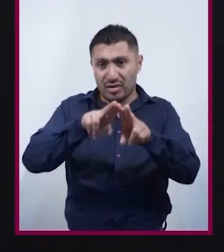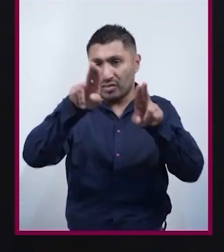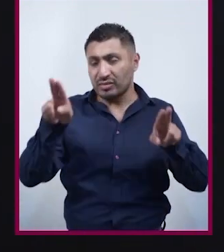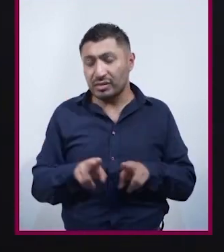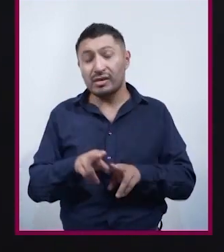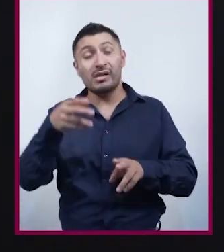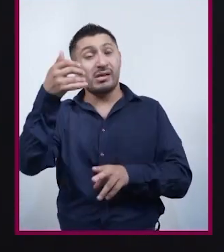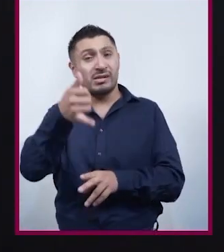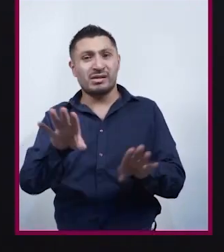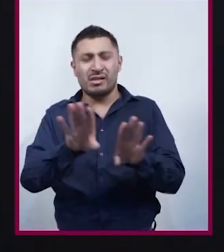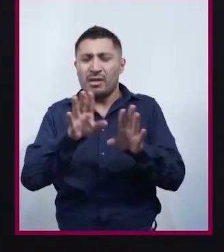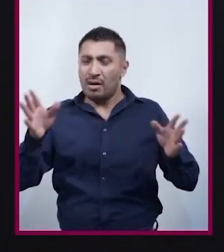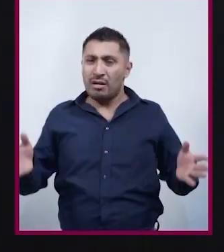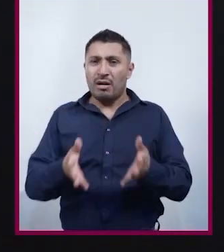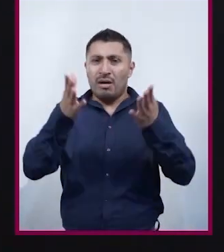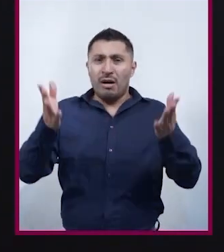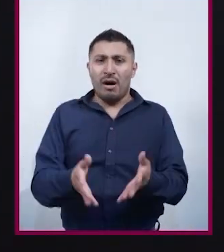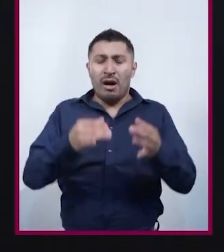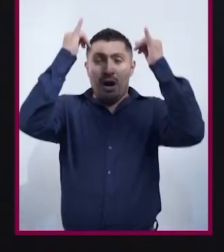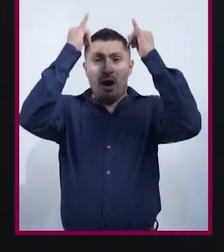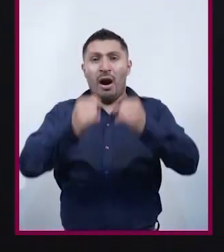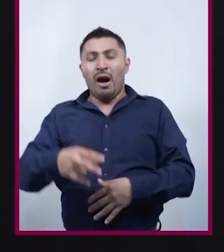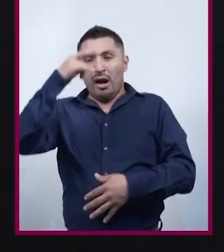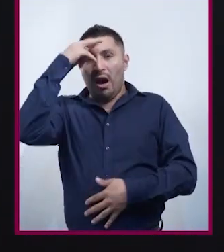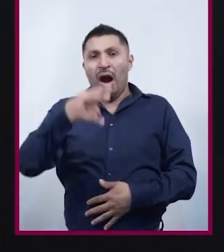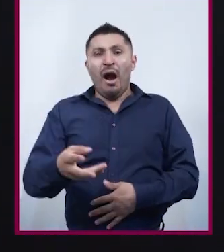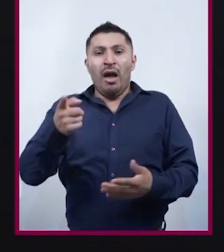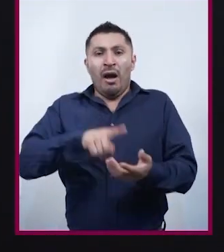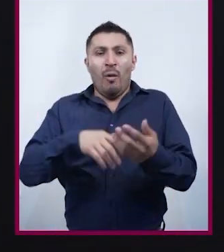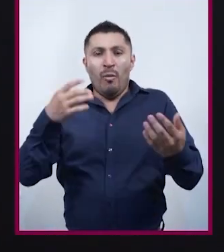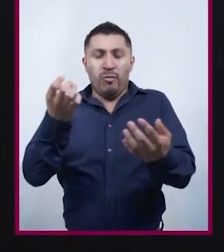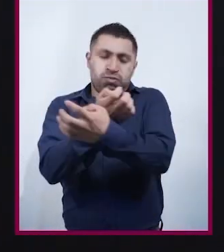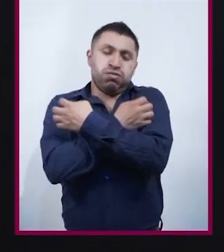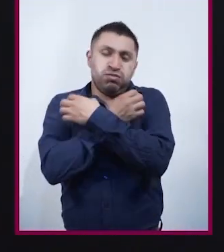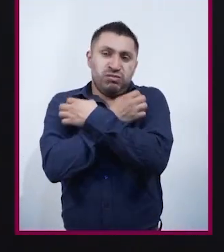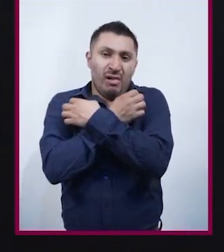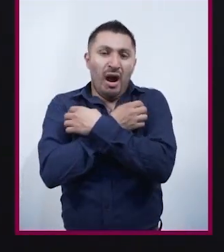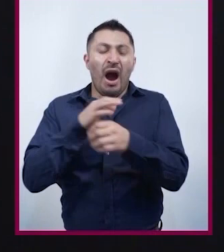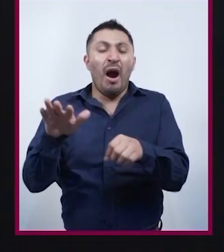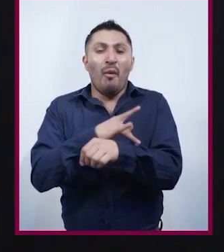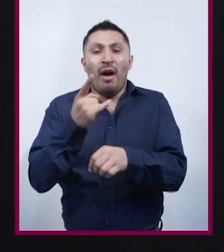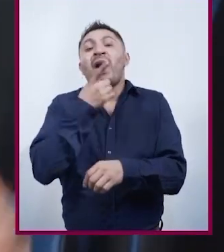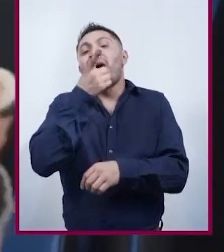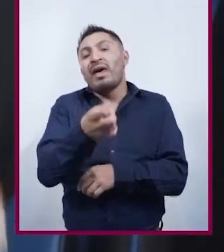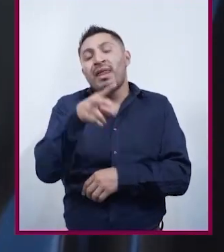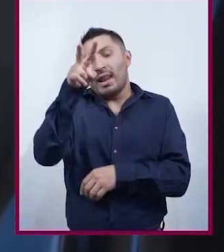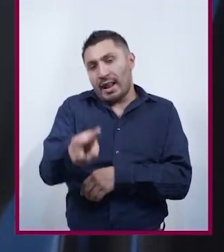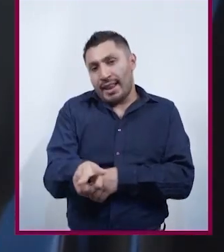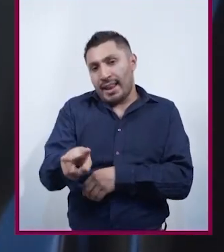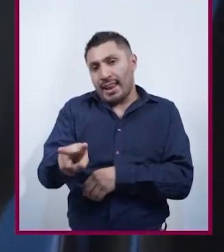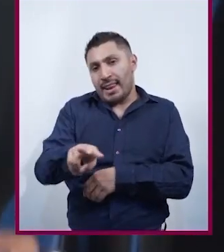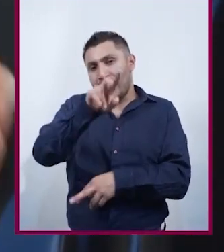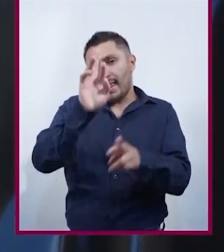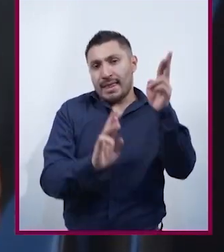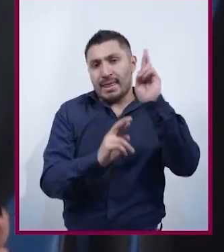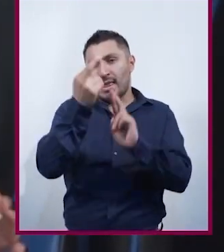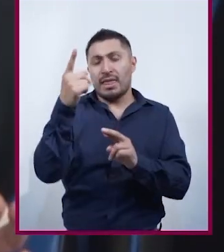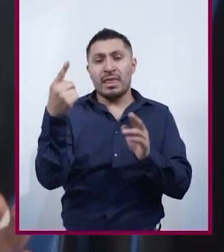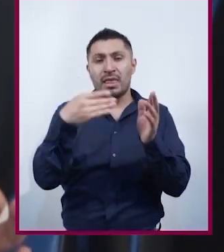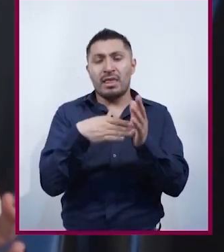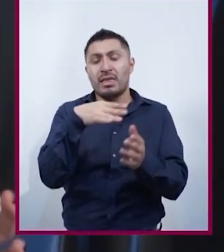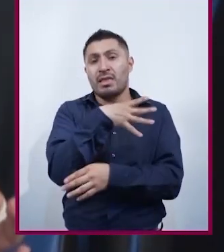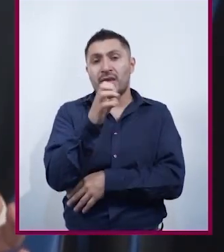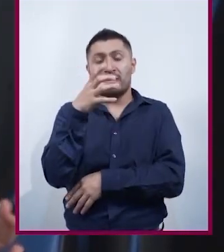Estado-Nación y de cierta manera se impulsó la identidad de los mexicanos a partir de la educación. Porque hay que decirlo, después